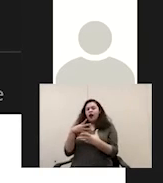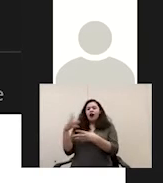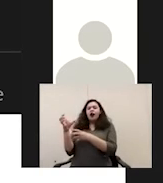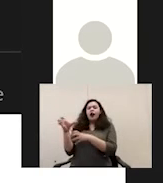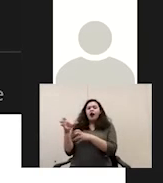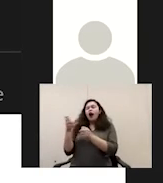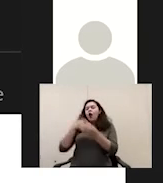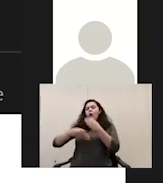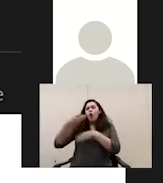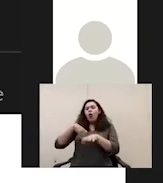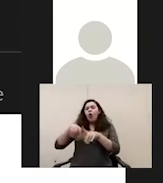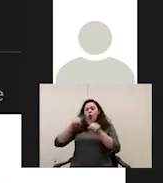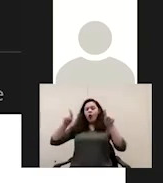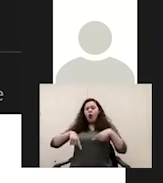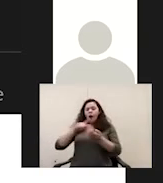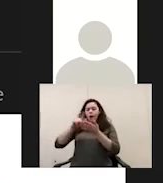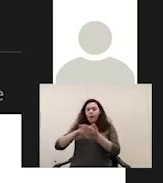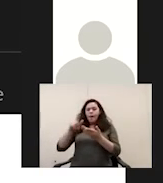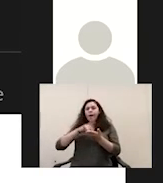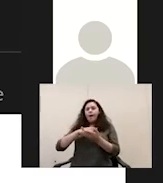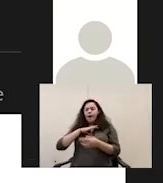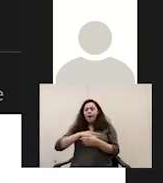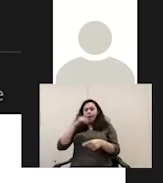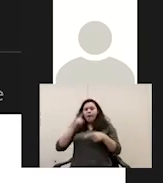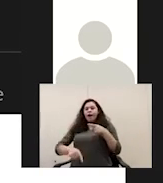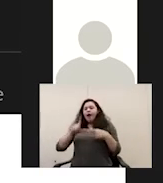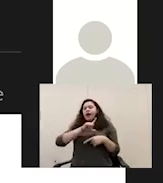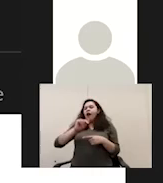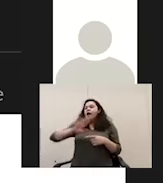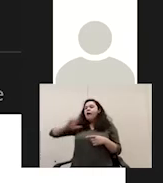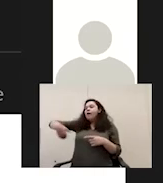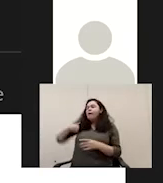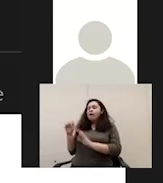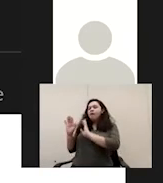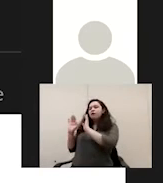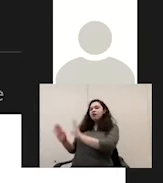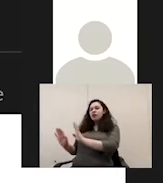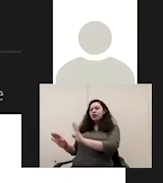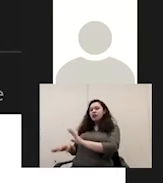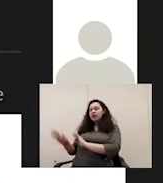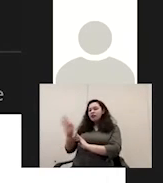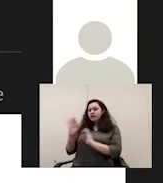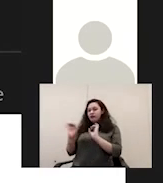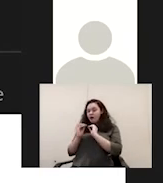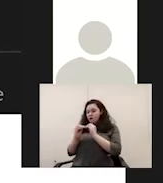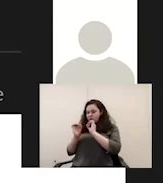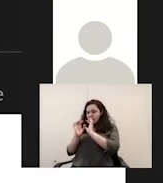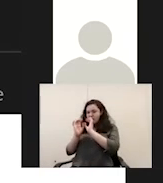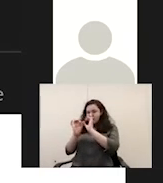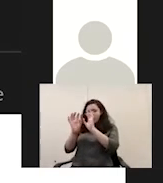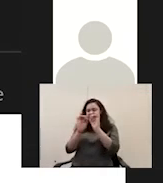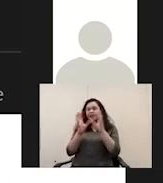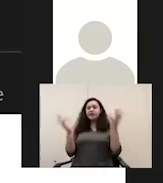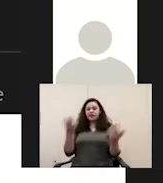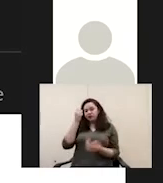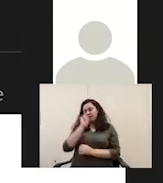tapetes, todo eso se tiene que limpiar y desinfectar y dejar en resguardo al grupo, porque si son muchos casos, pues va a haber